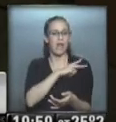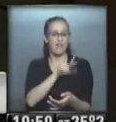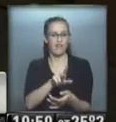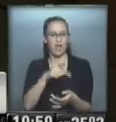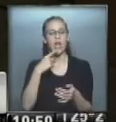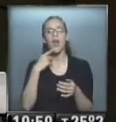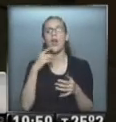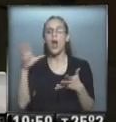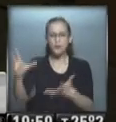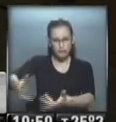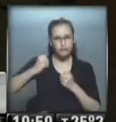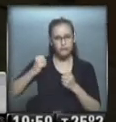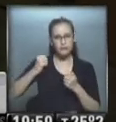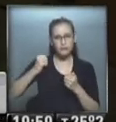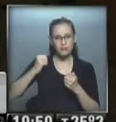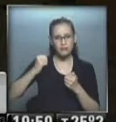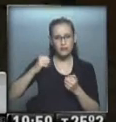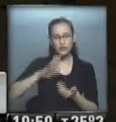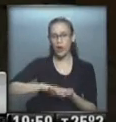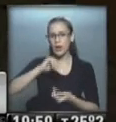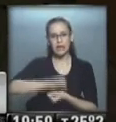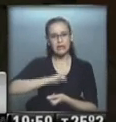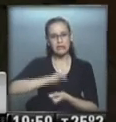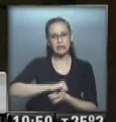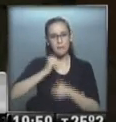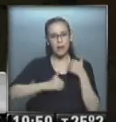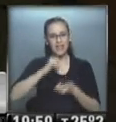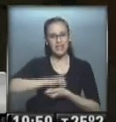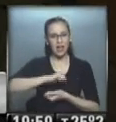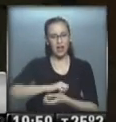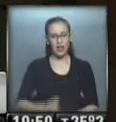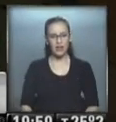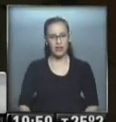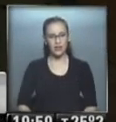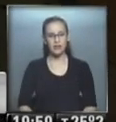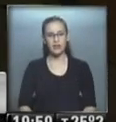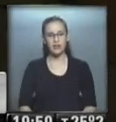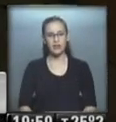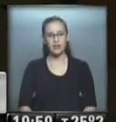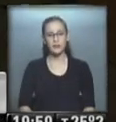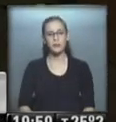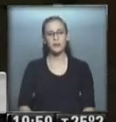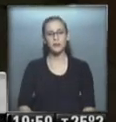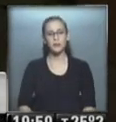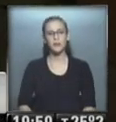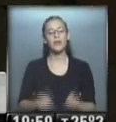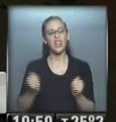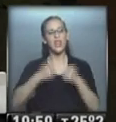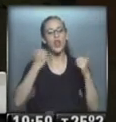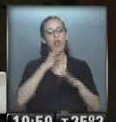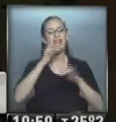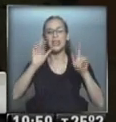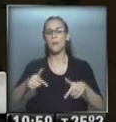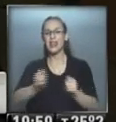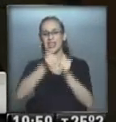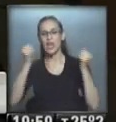la apropiación de facto, la verdad que verdaderamente de facto, de papel prensa a los diarios Clarín y La Nación. Al